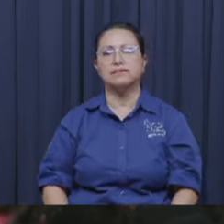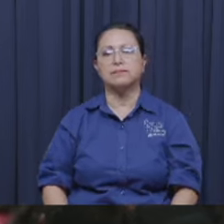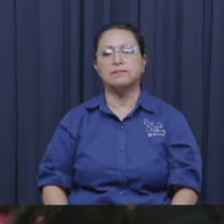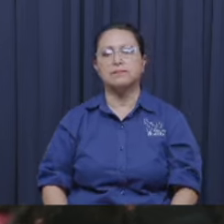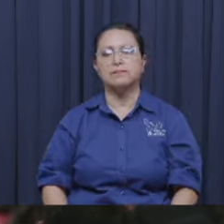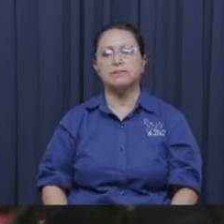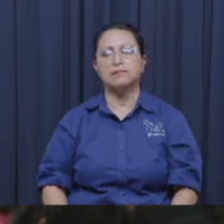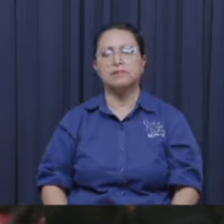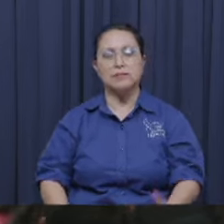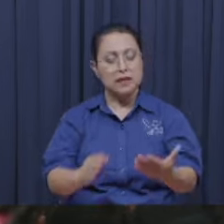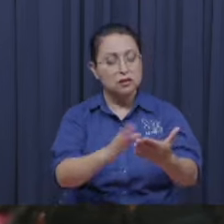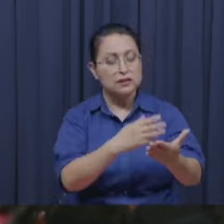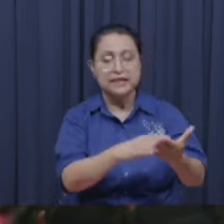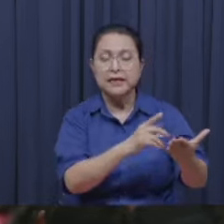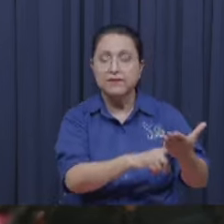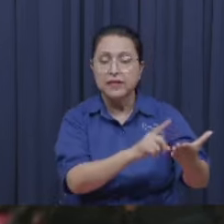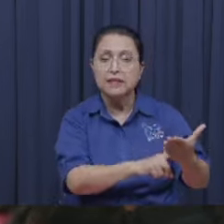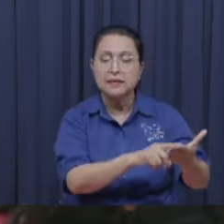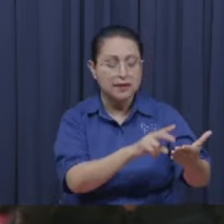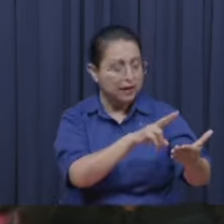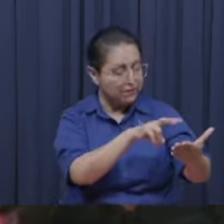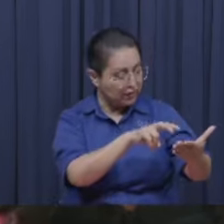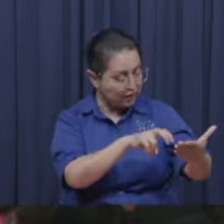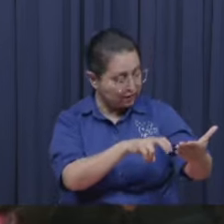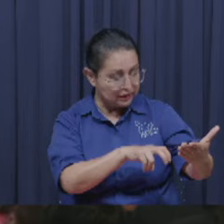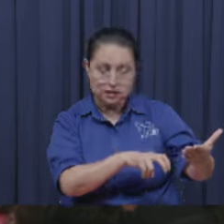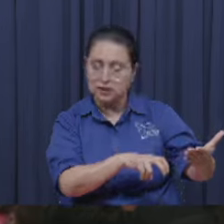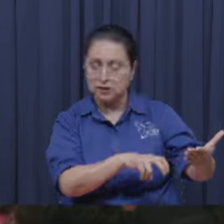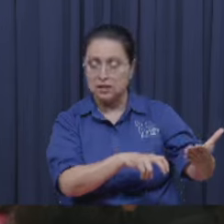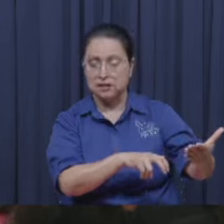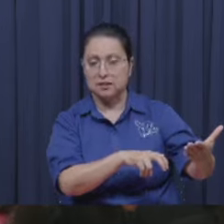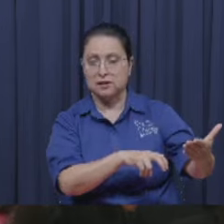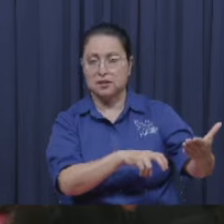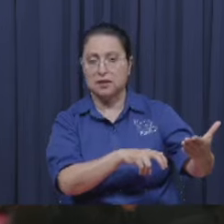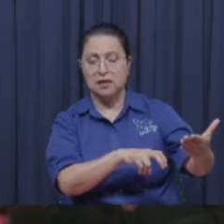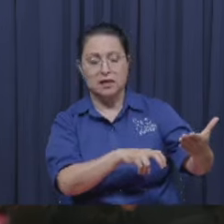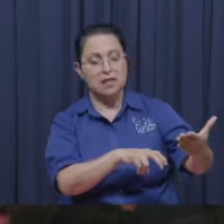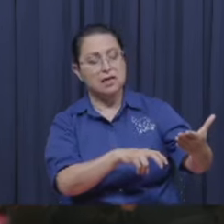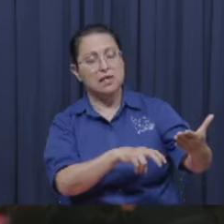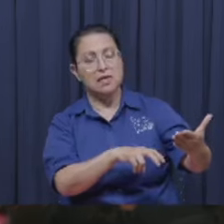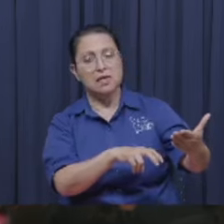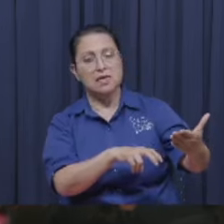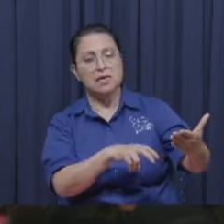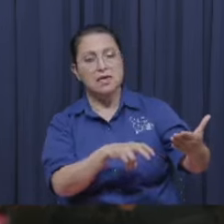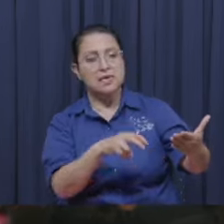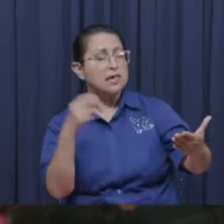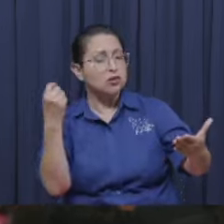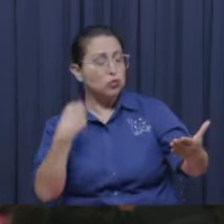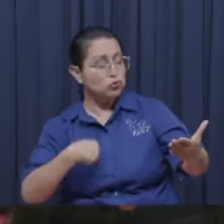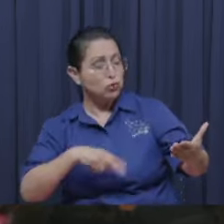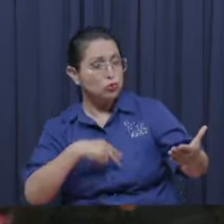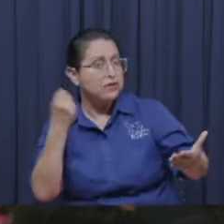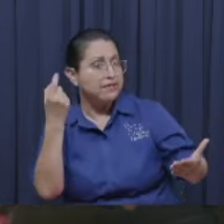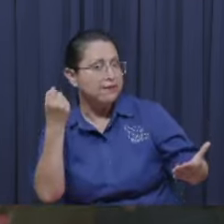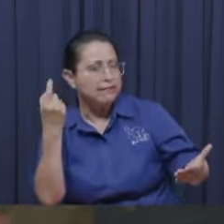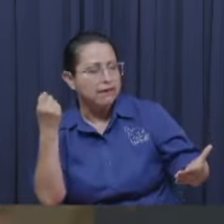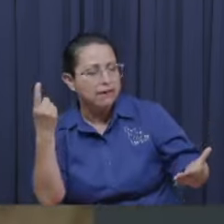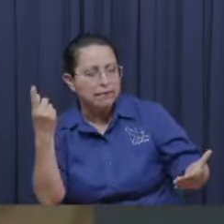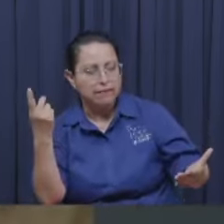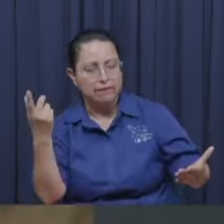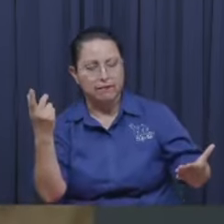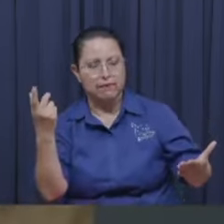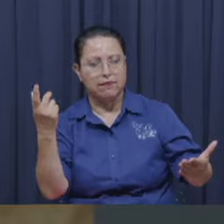que ver contextualmente y ver lo que está debajo de la letra, porque la palabra finalmente